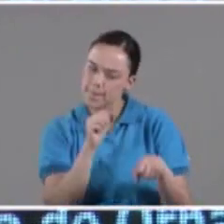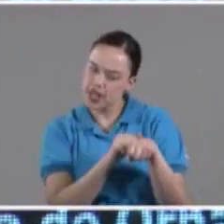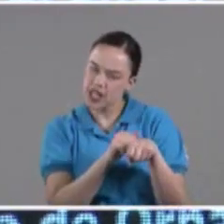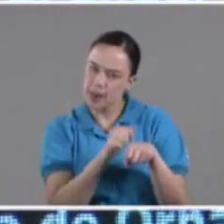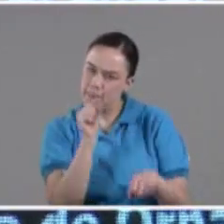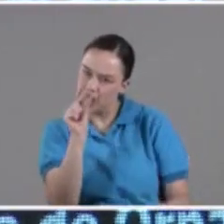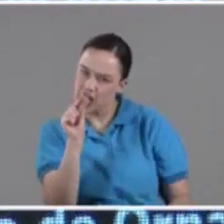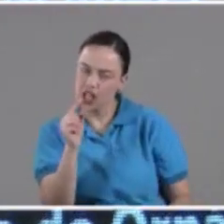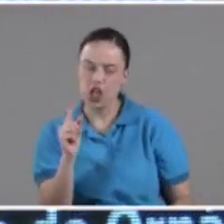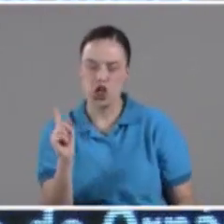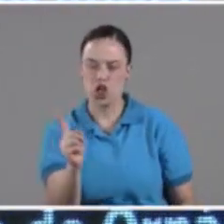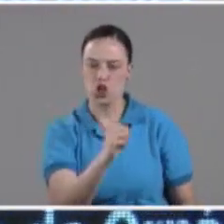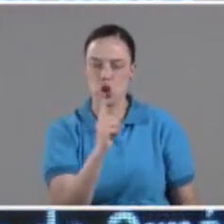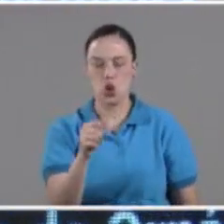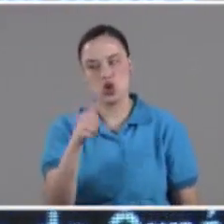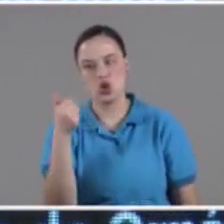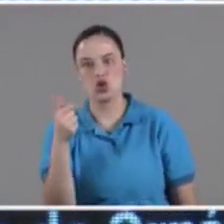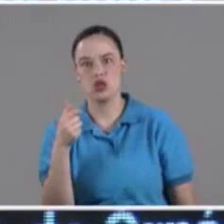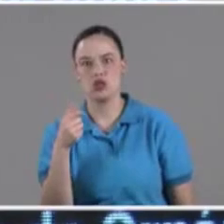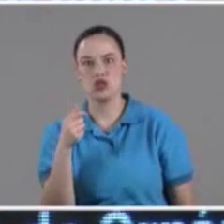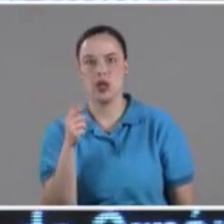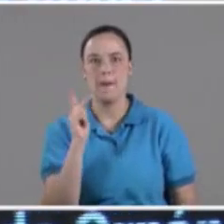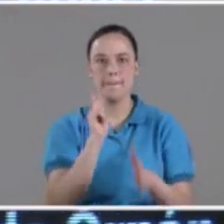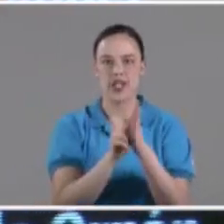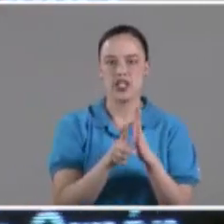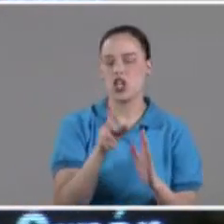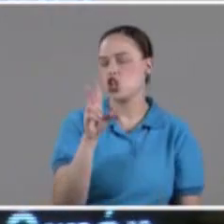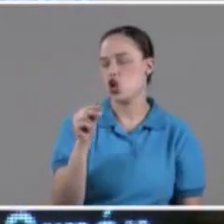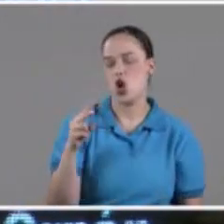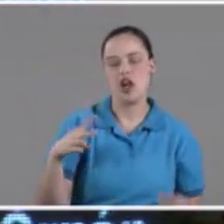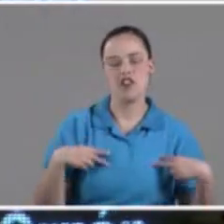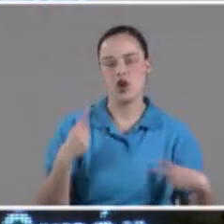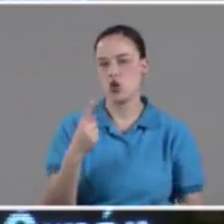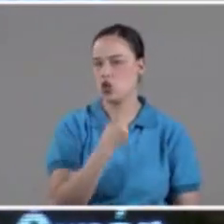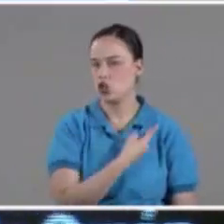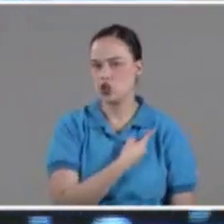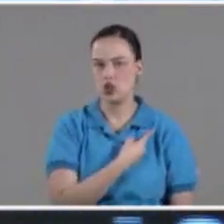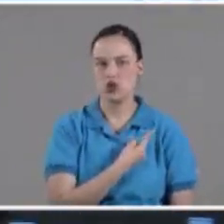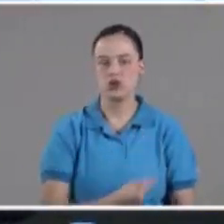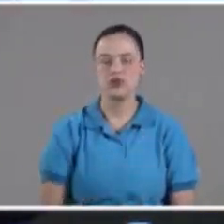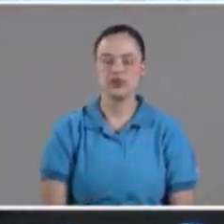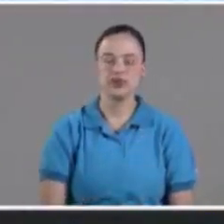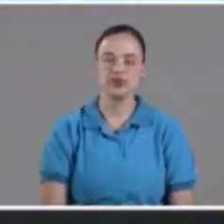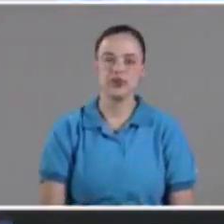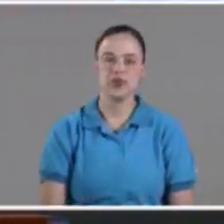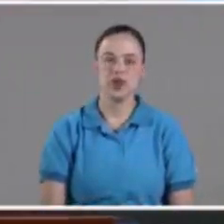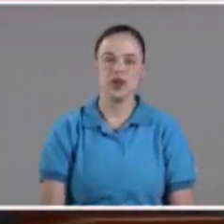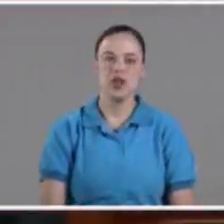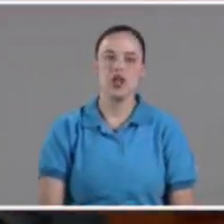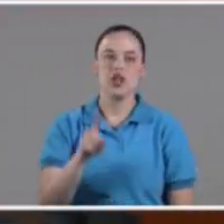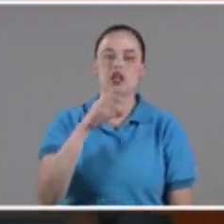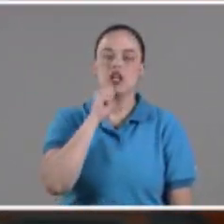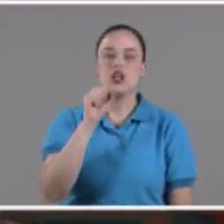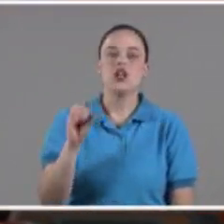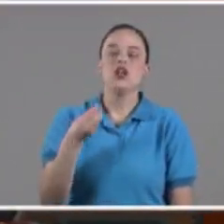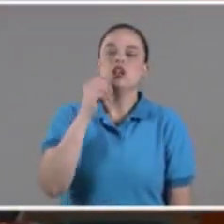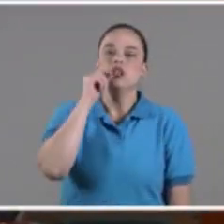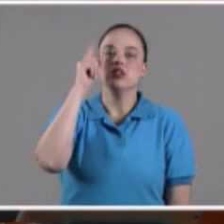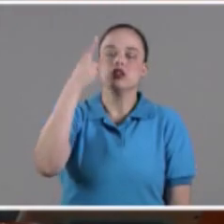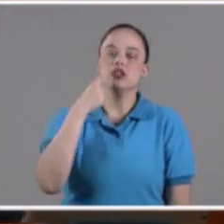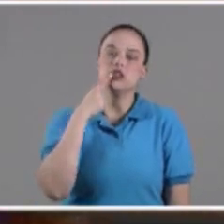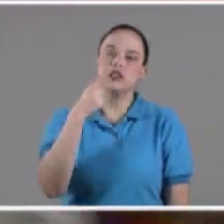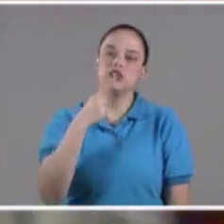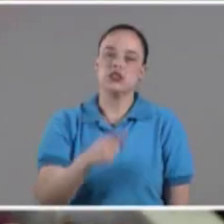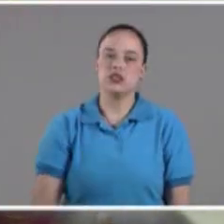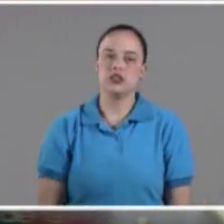y todos los demás mátenla pero no había uno solo eso es lo que el señor dijo